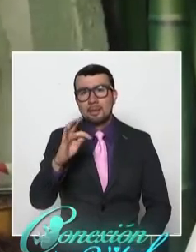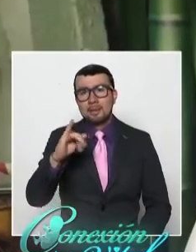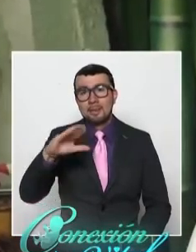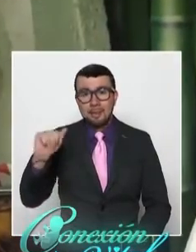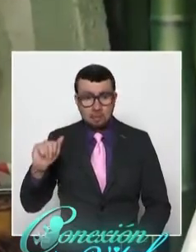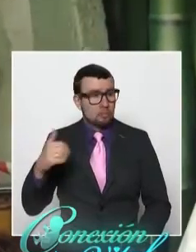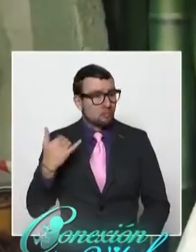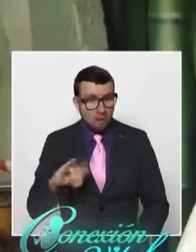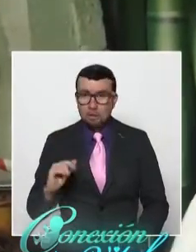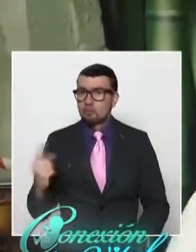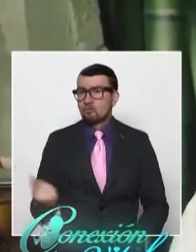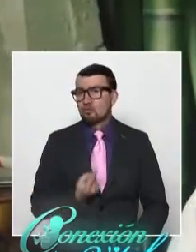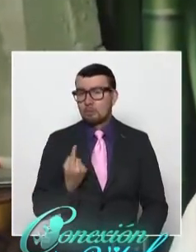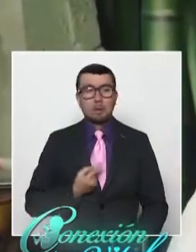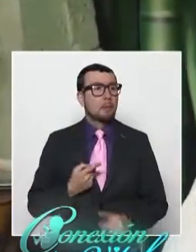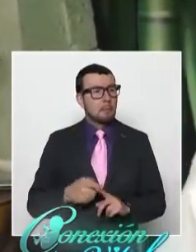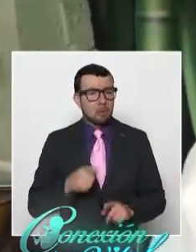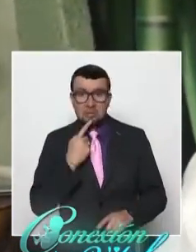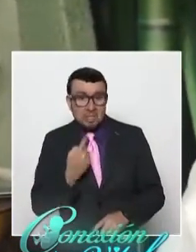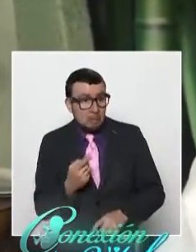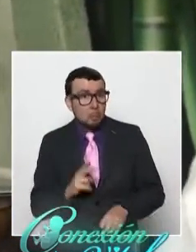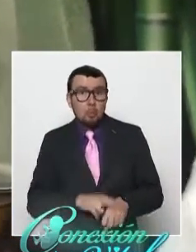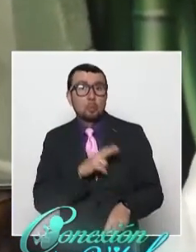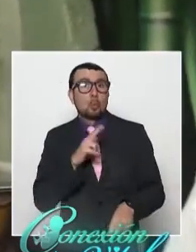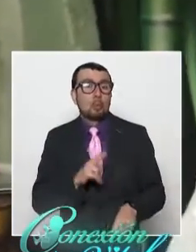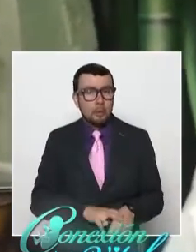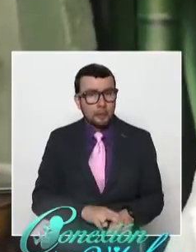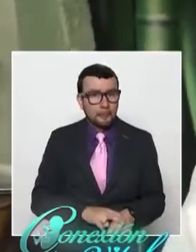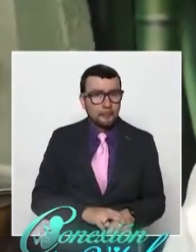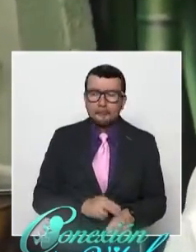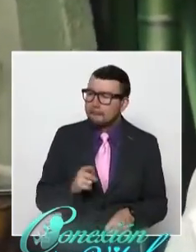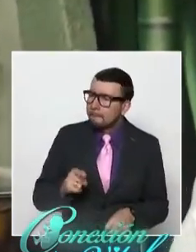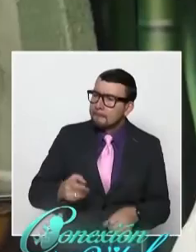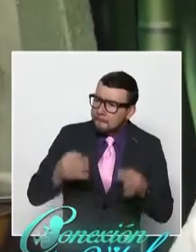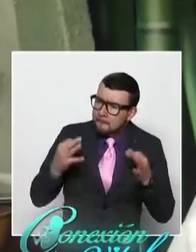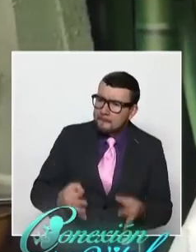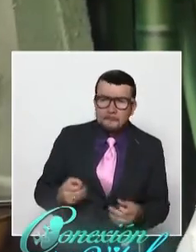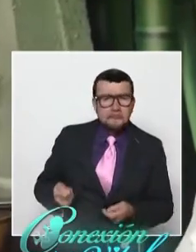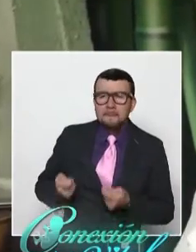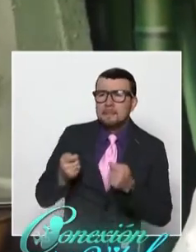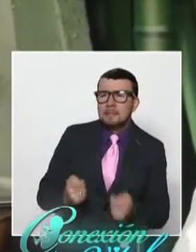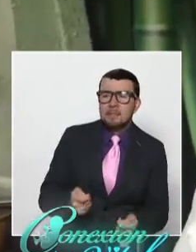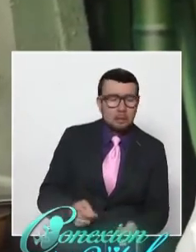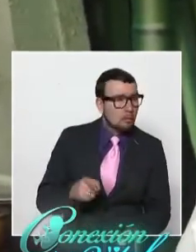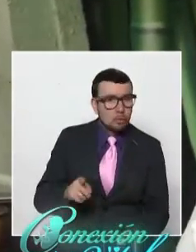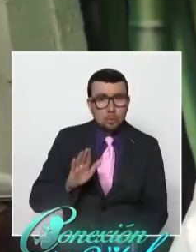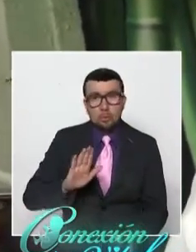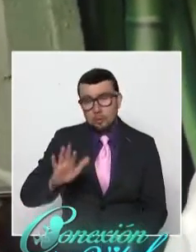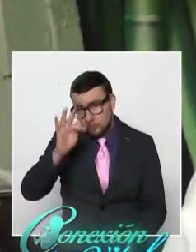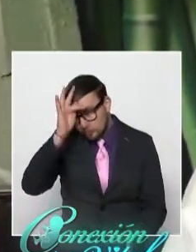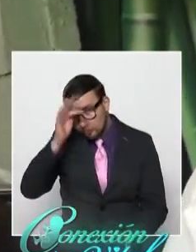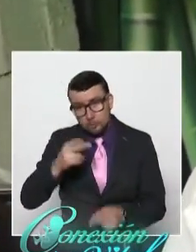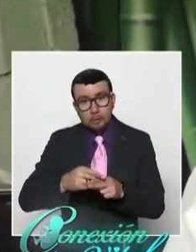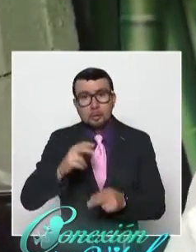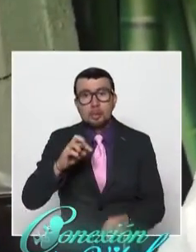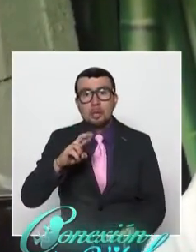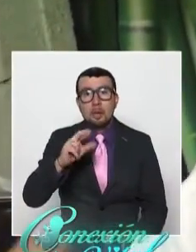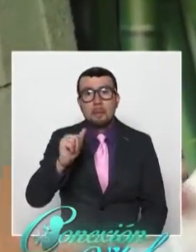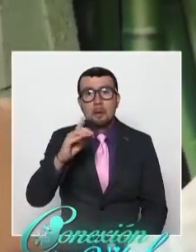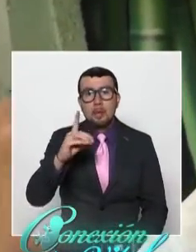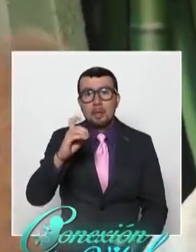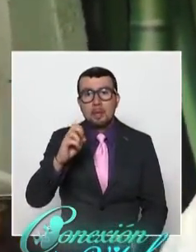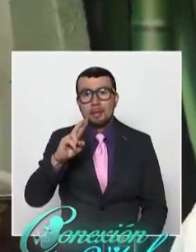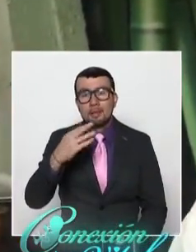del metabolismo, pero todo es normal. ¿Y el diagnóstico fue cuál? El diagnóstico es clínico por Prader-Willi y tiene una